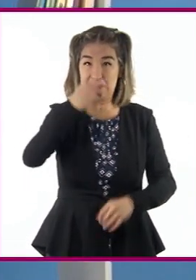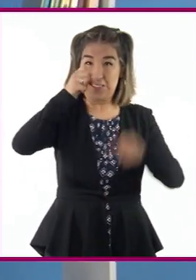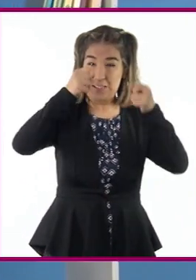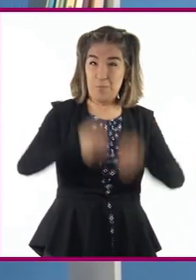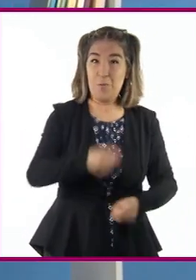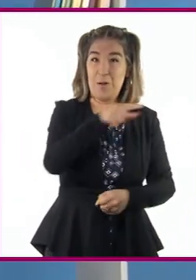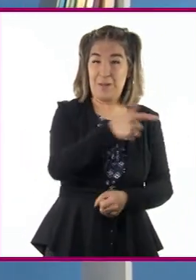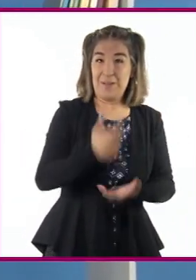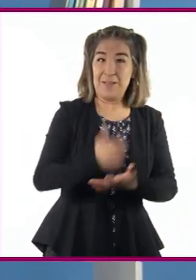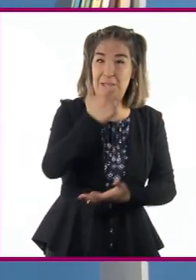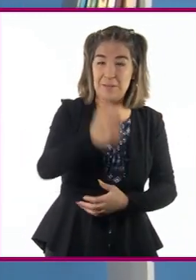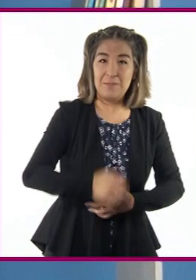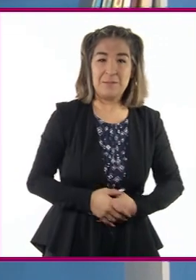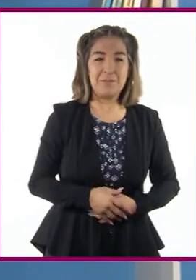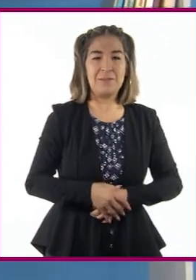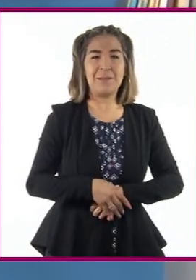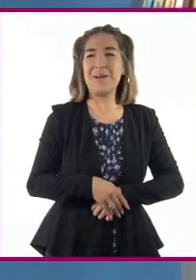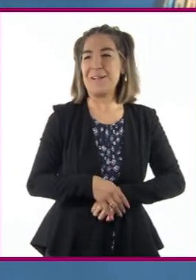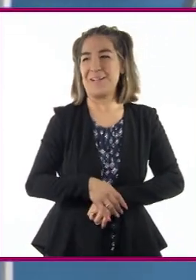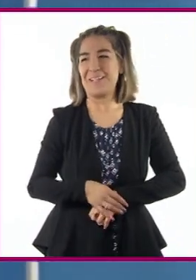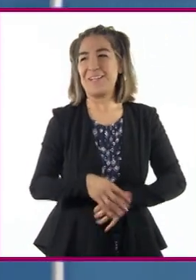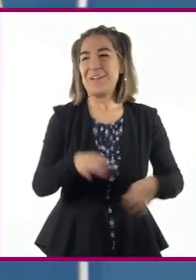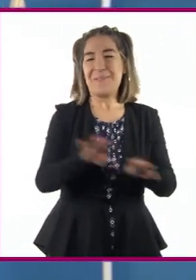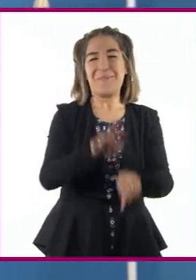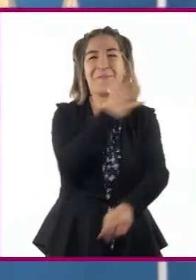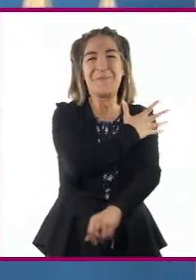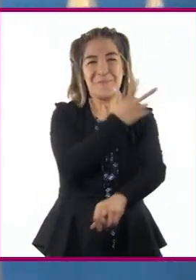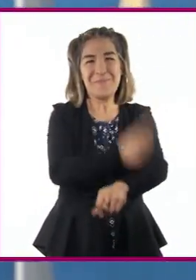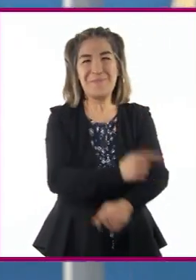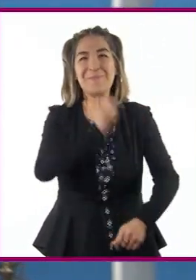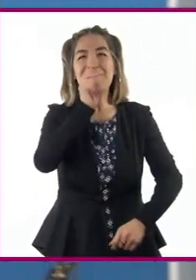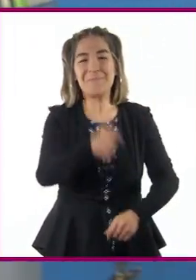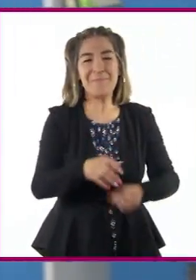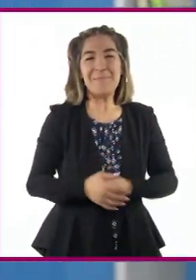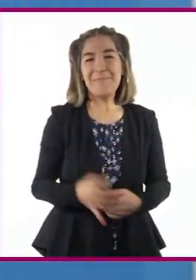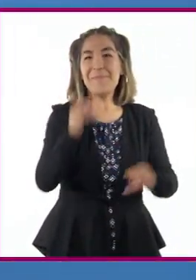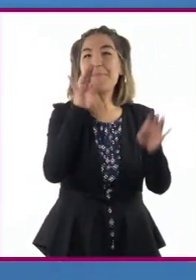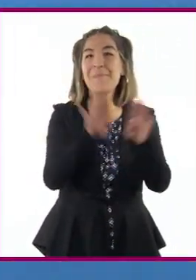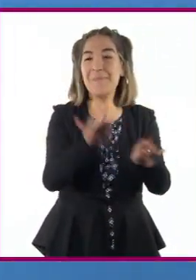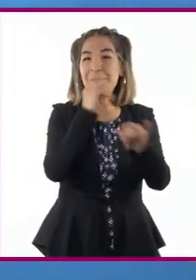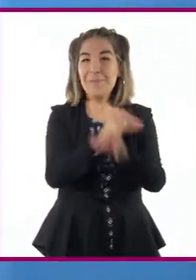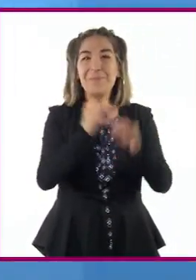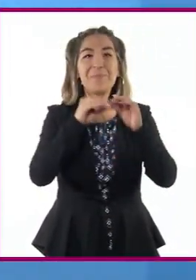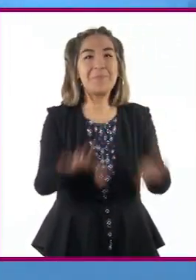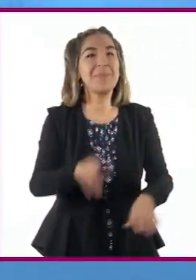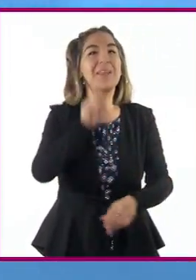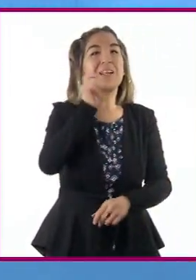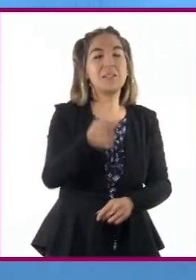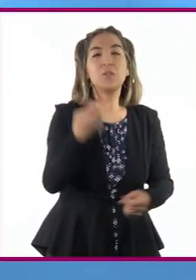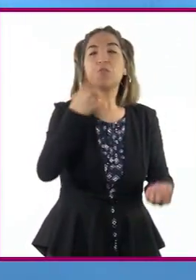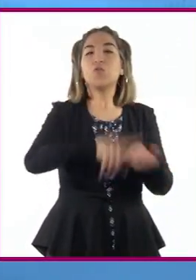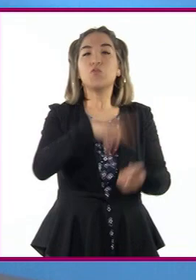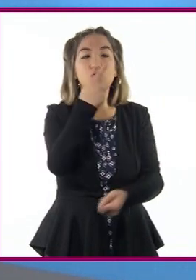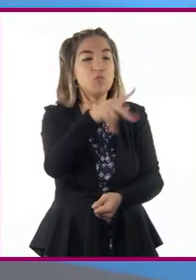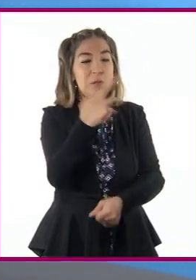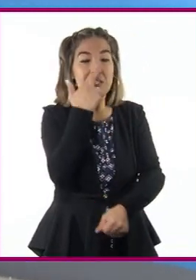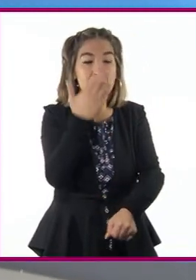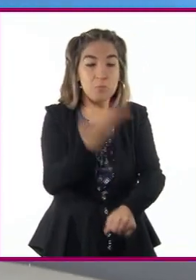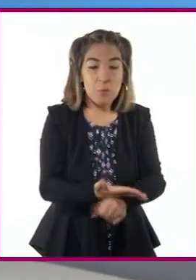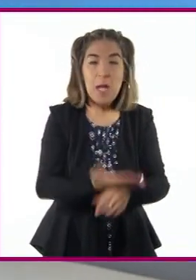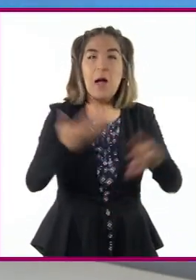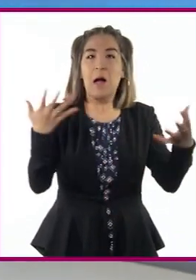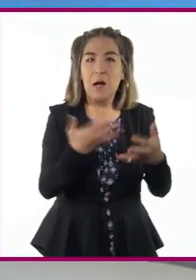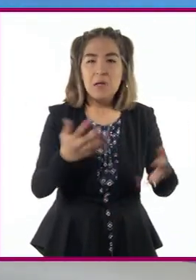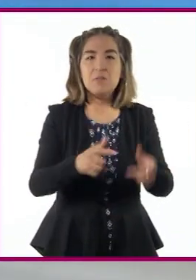actos. No es porque se dude de su honestidad, es que la rendición de cuentas requiere formalidad. Se requiere